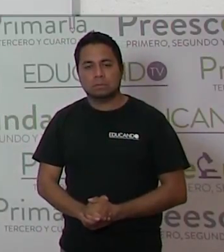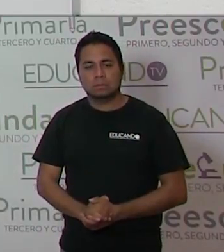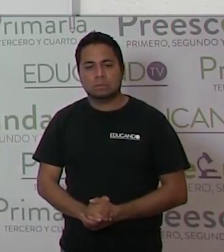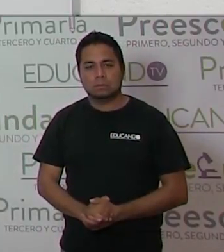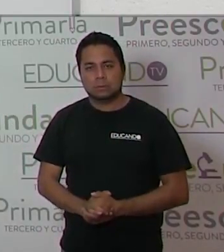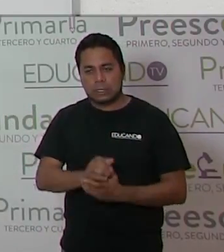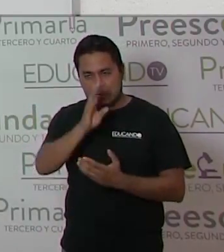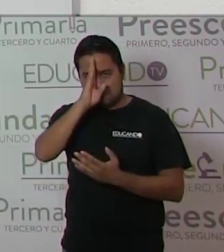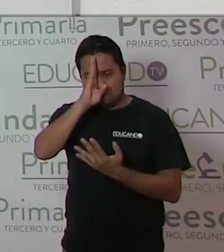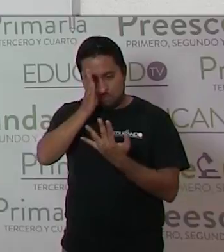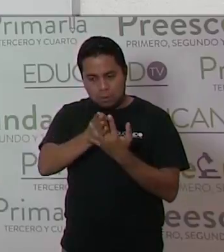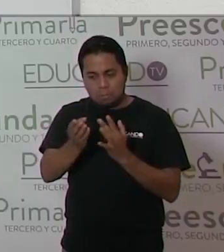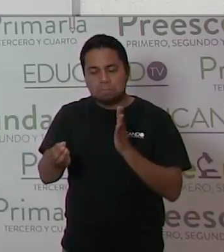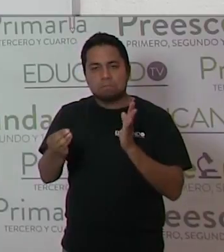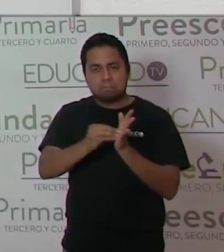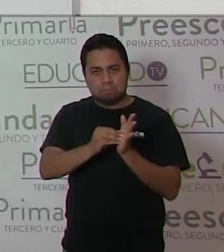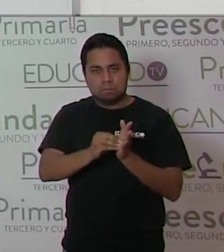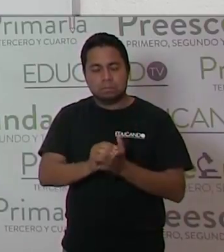en medio.